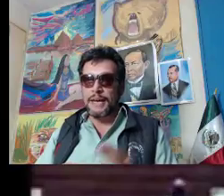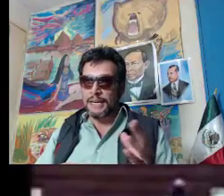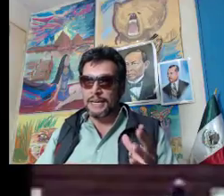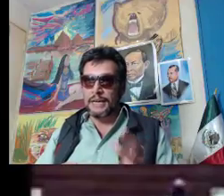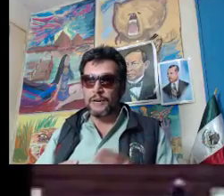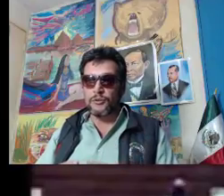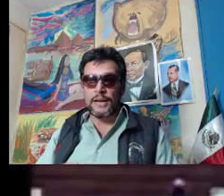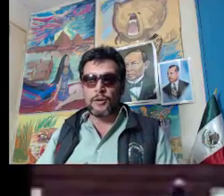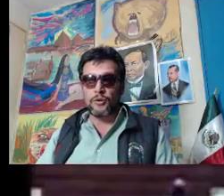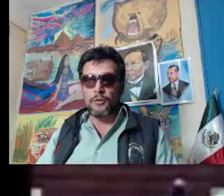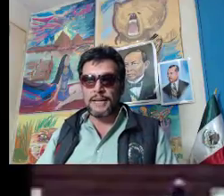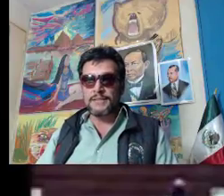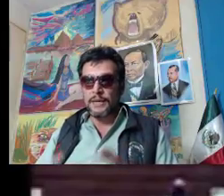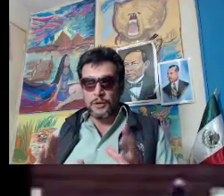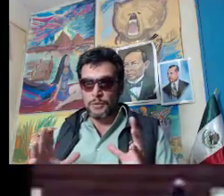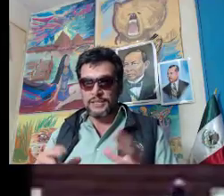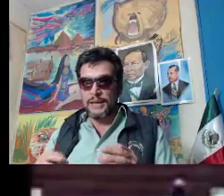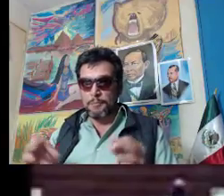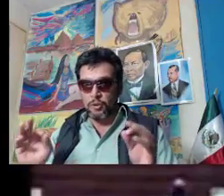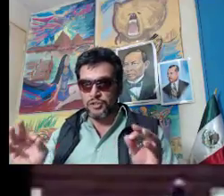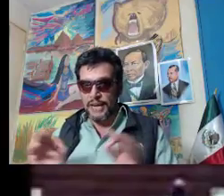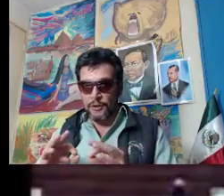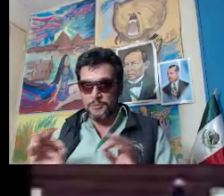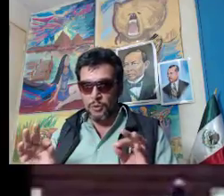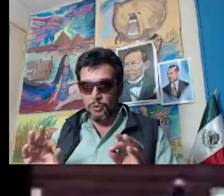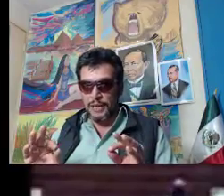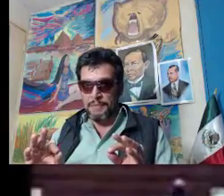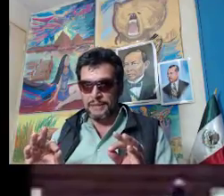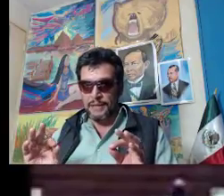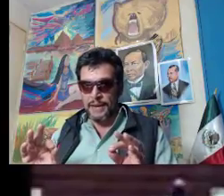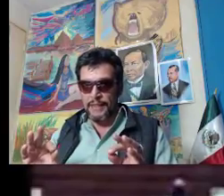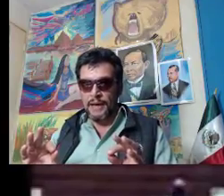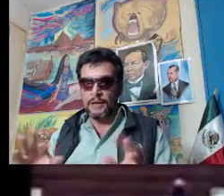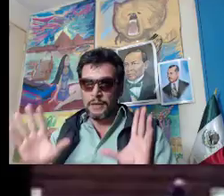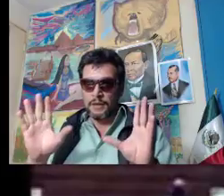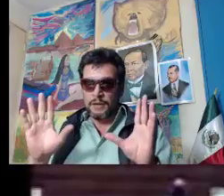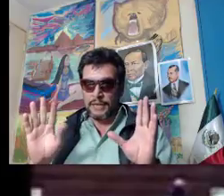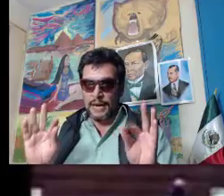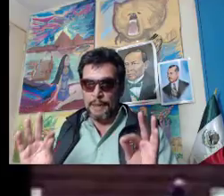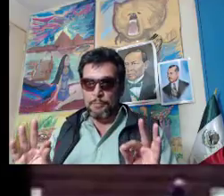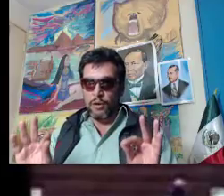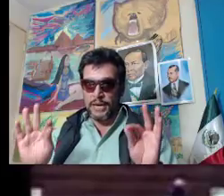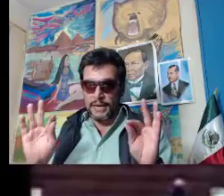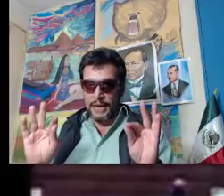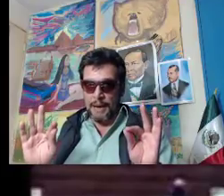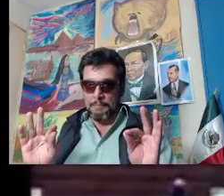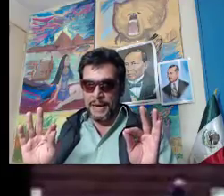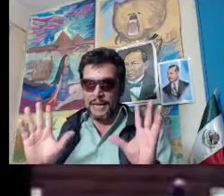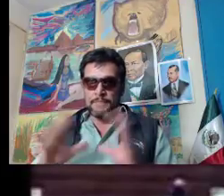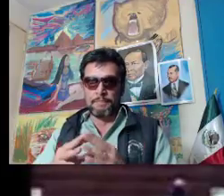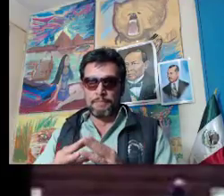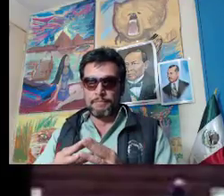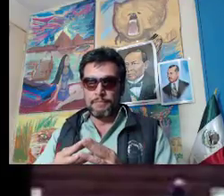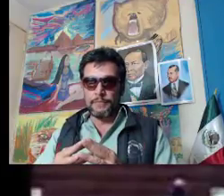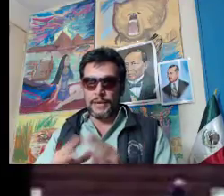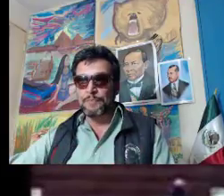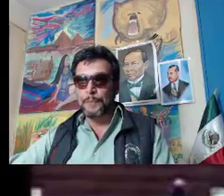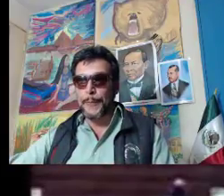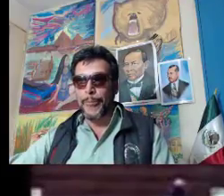es mucho más grave que Rosario Robles no esté mostrando absolutamente nada que la apoye, que la ampare.